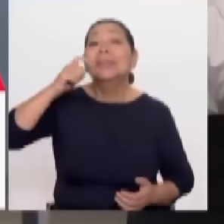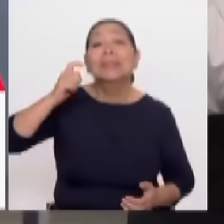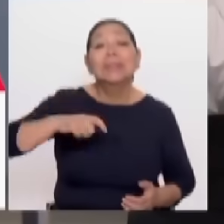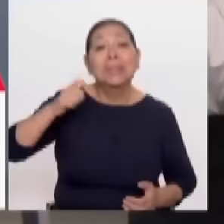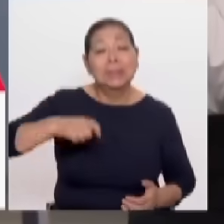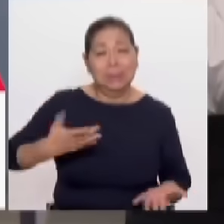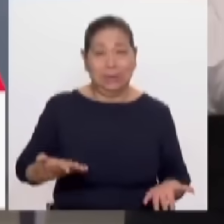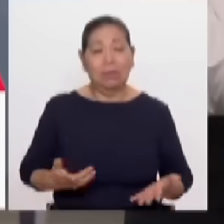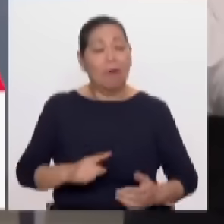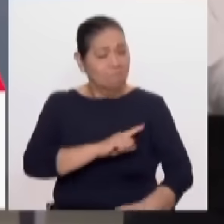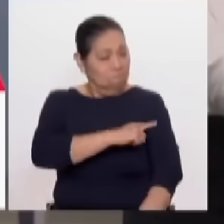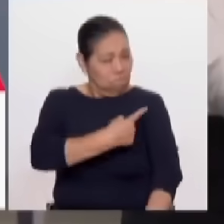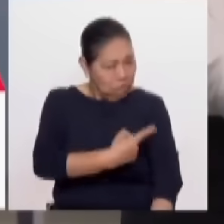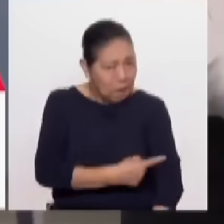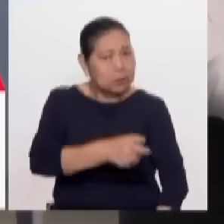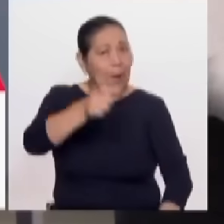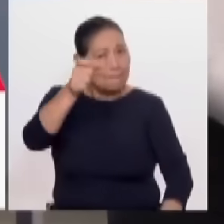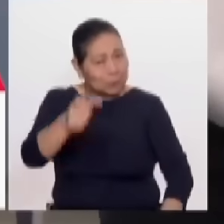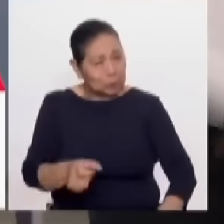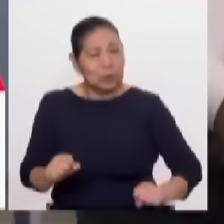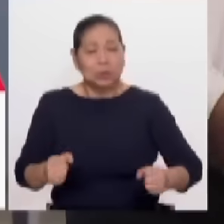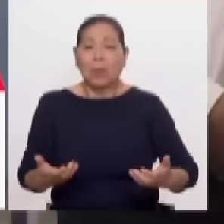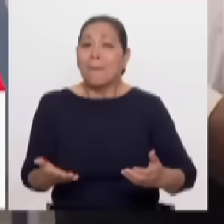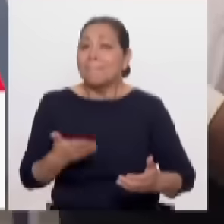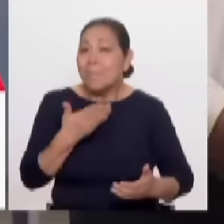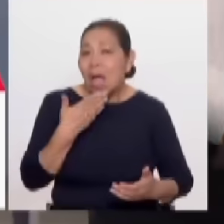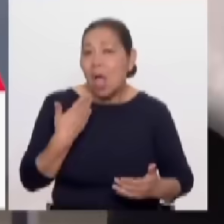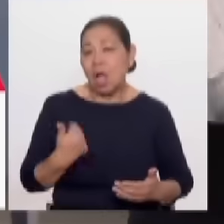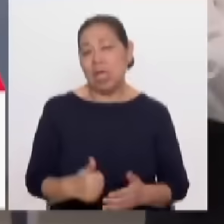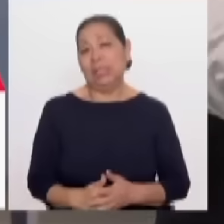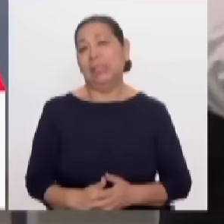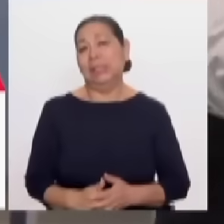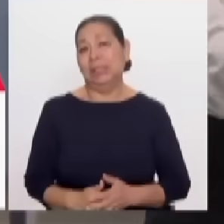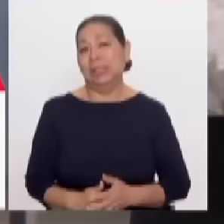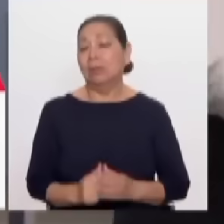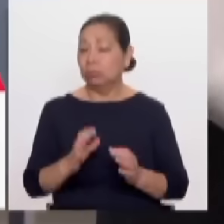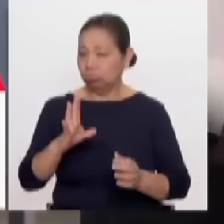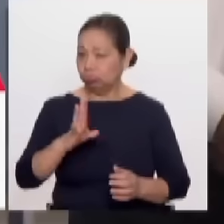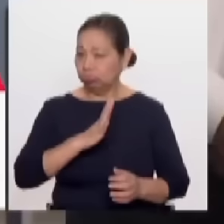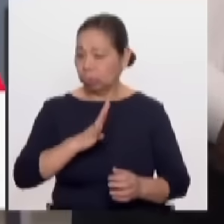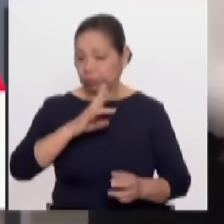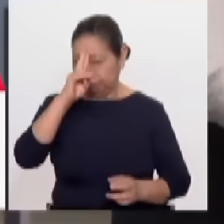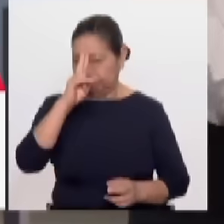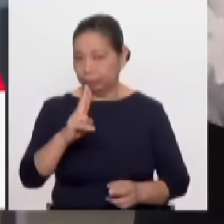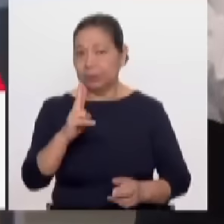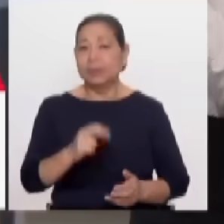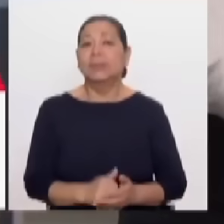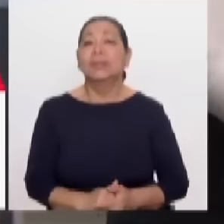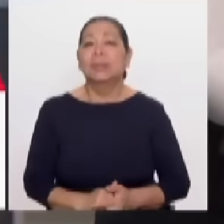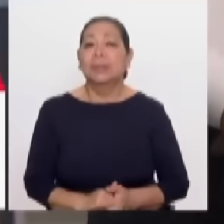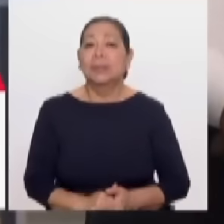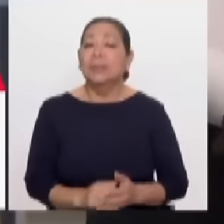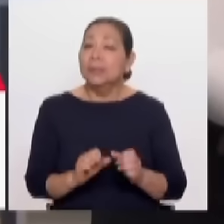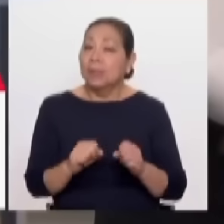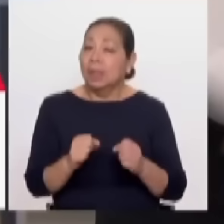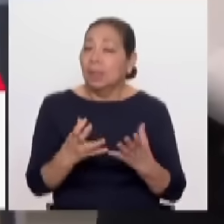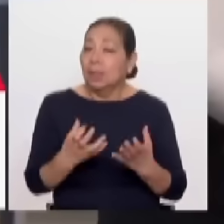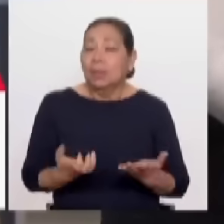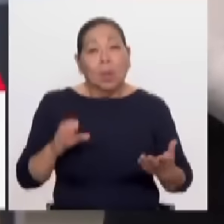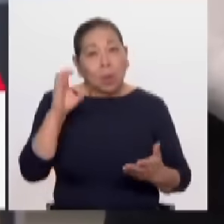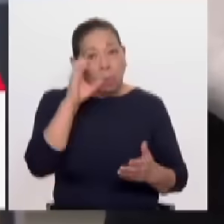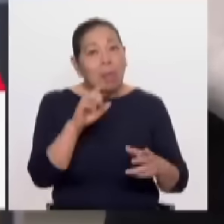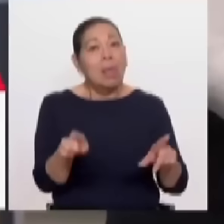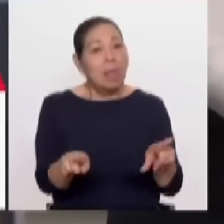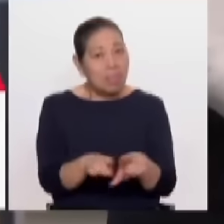Necesitamos funcionarios valientes, eficientes, honestos y honrados que quieran y